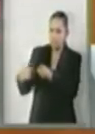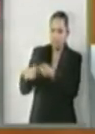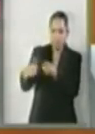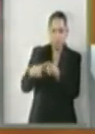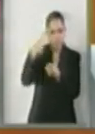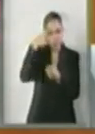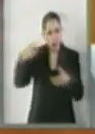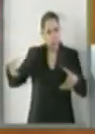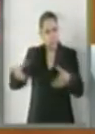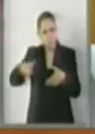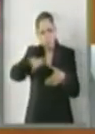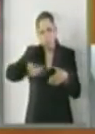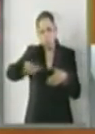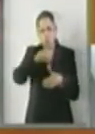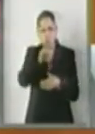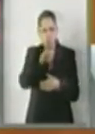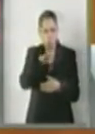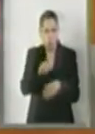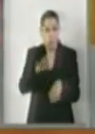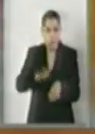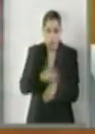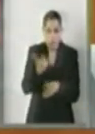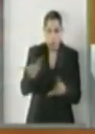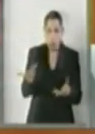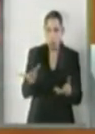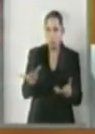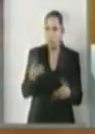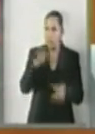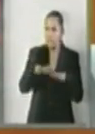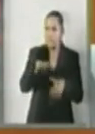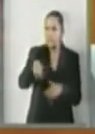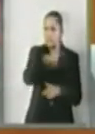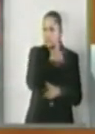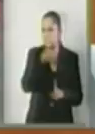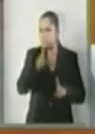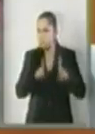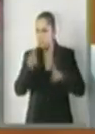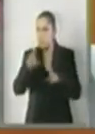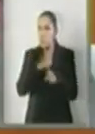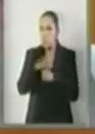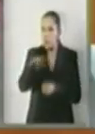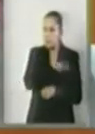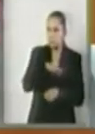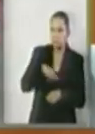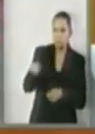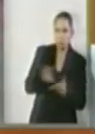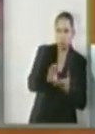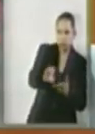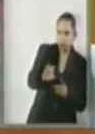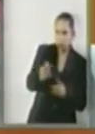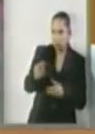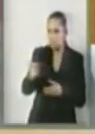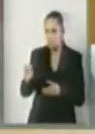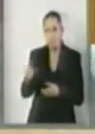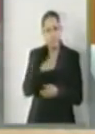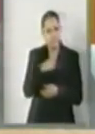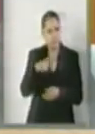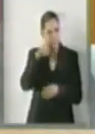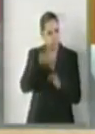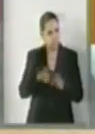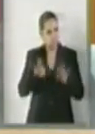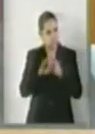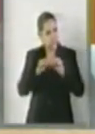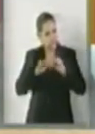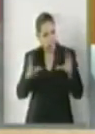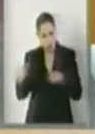porque se ha generado una incertidumbre sobre los municipios al acceso al recurso en estos fondos.